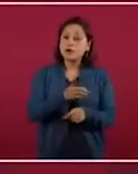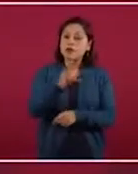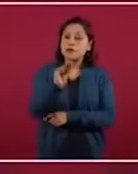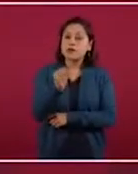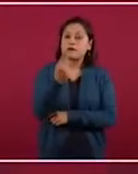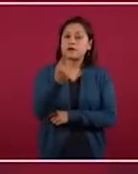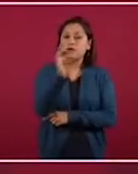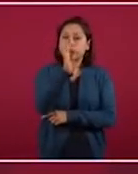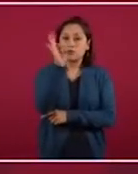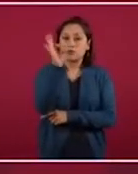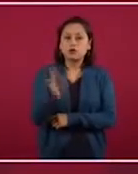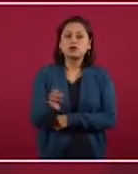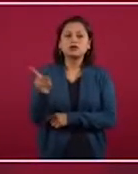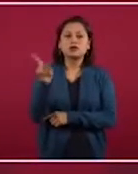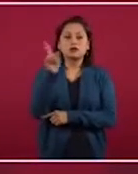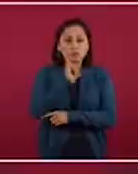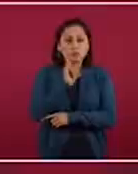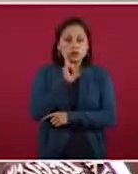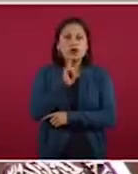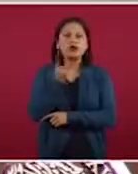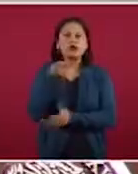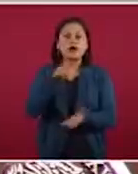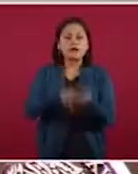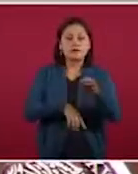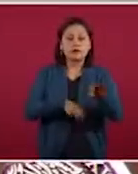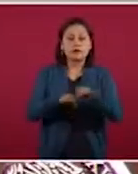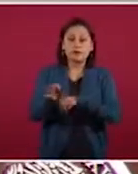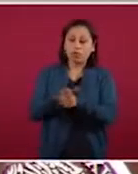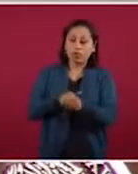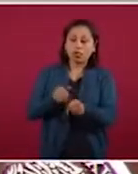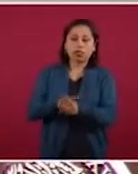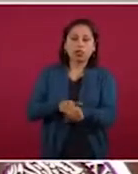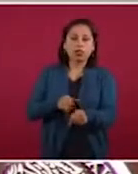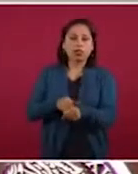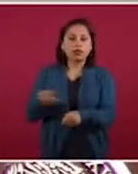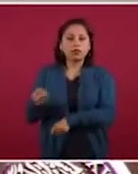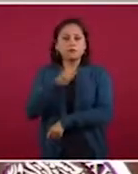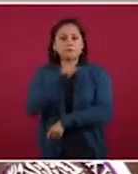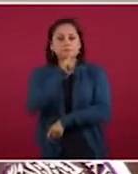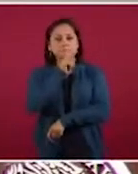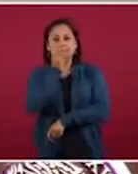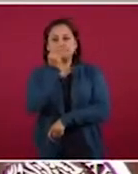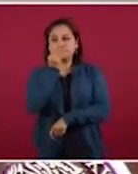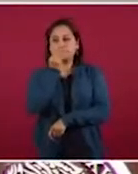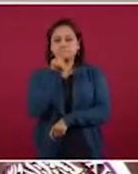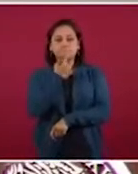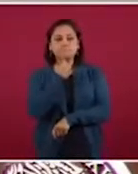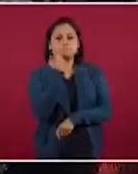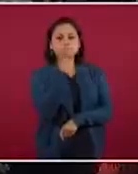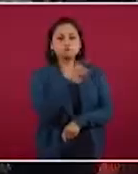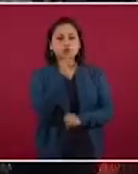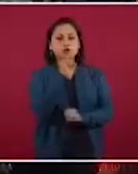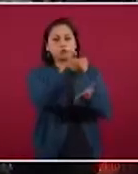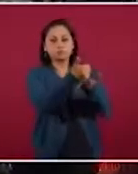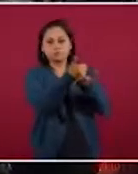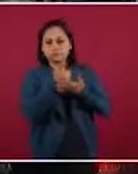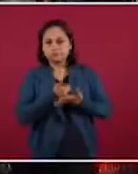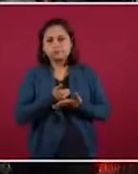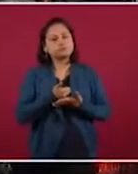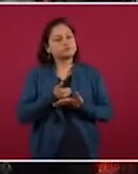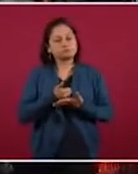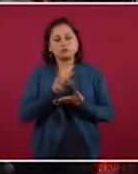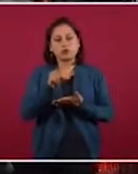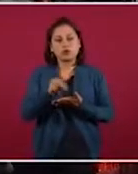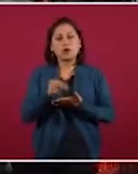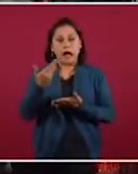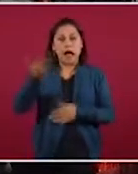de acoso sexual u hostigamiento en el trabajo no se atreven a denunciar ni solicitar apoyo. No se atrevían en el